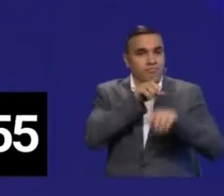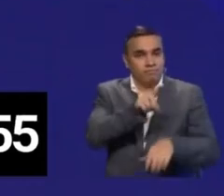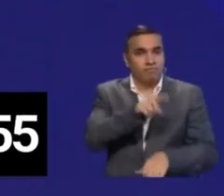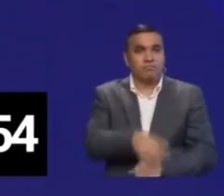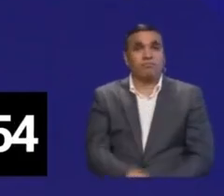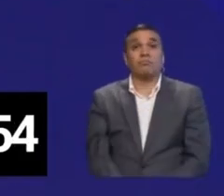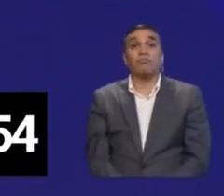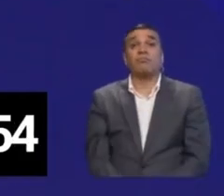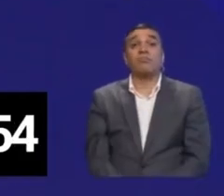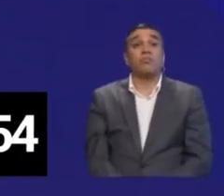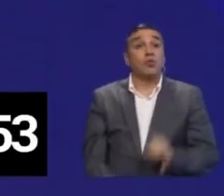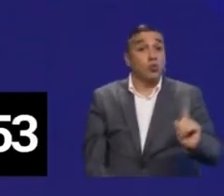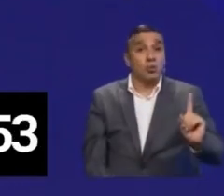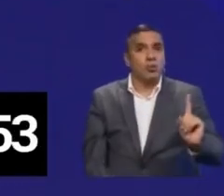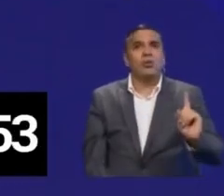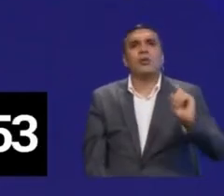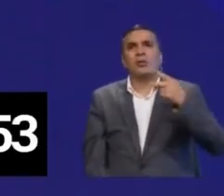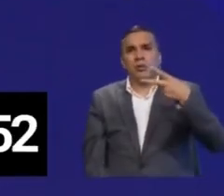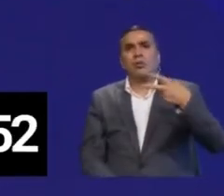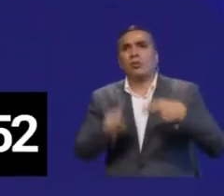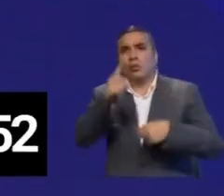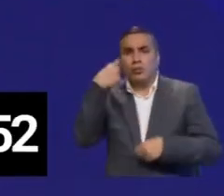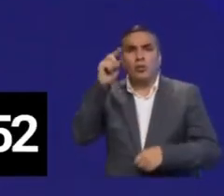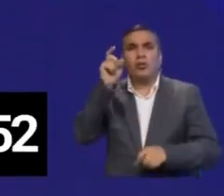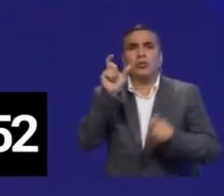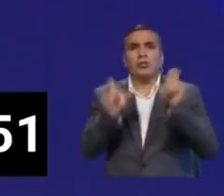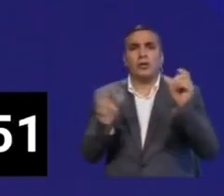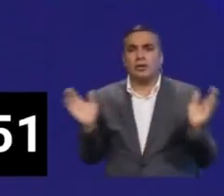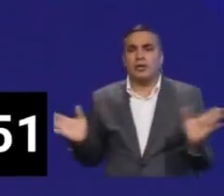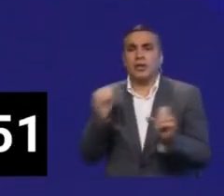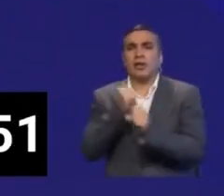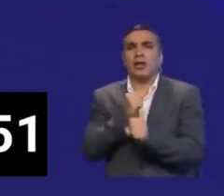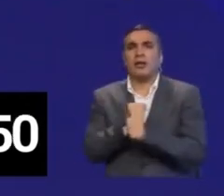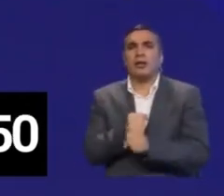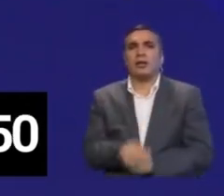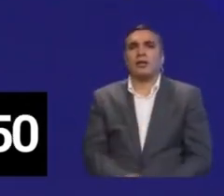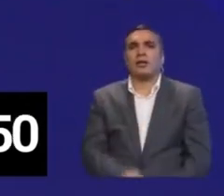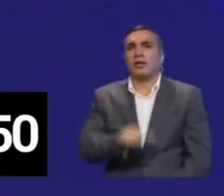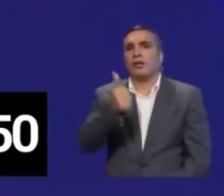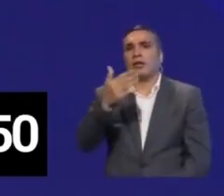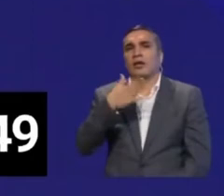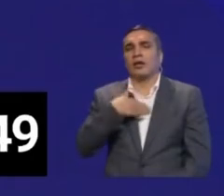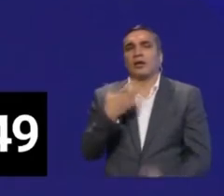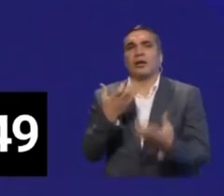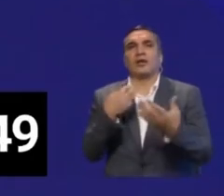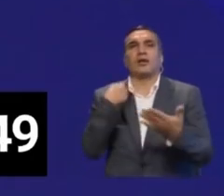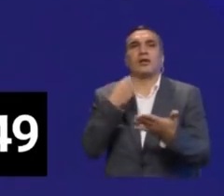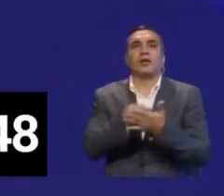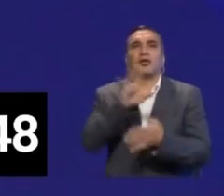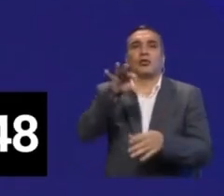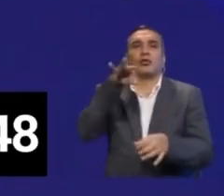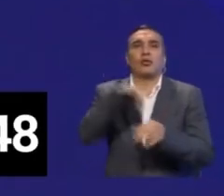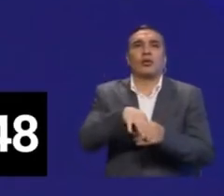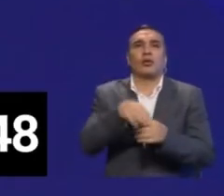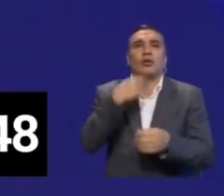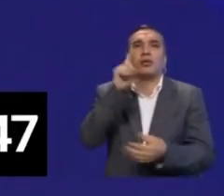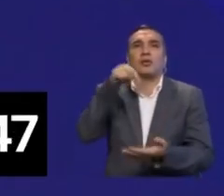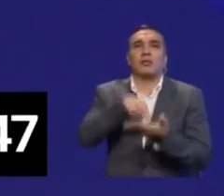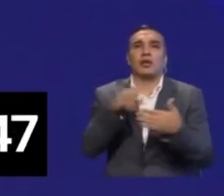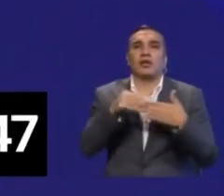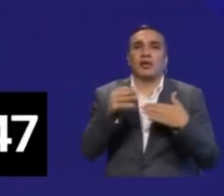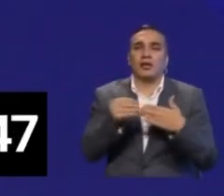solamente eso, sino que vamos a generar 1 millón de fuentes de trabajo. Otritos andan intentando comprar tu voto ofreciendo